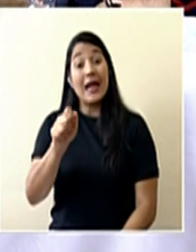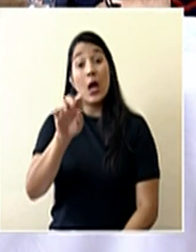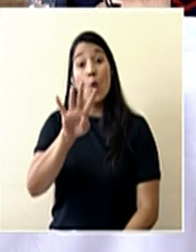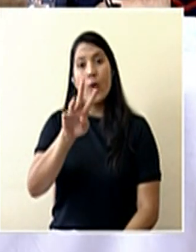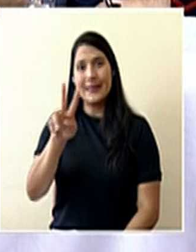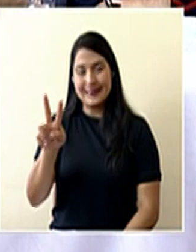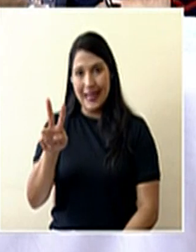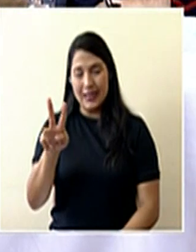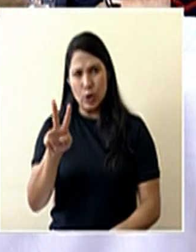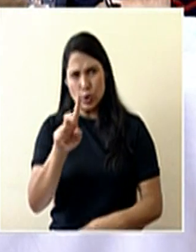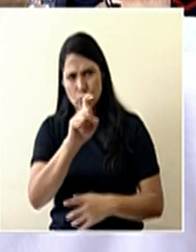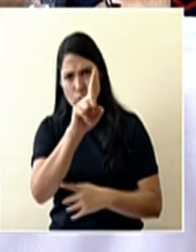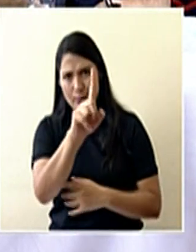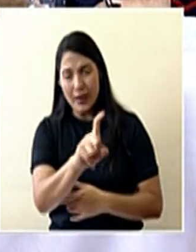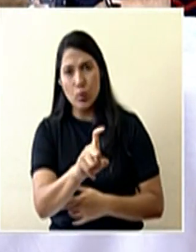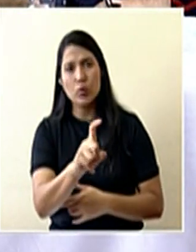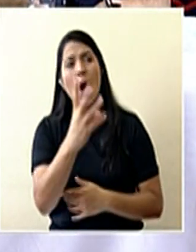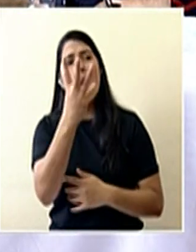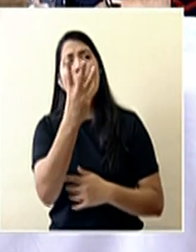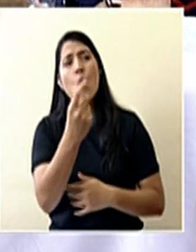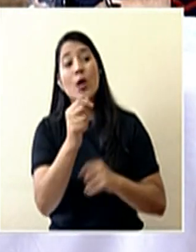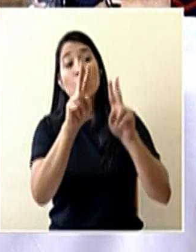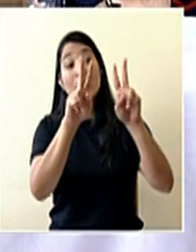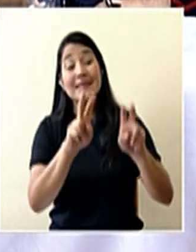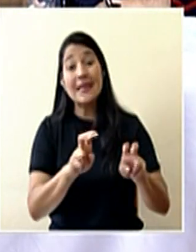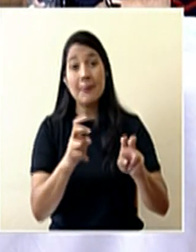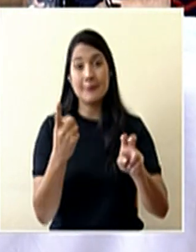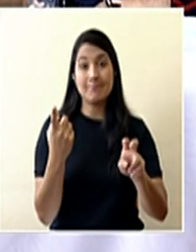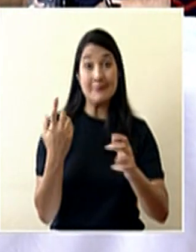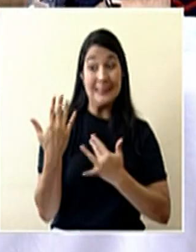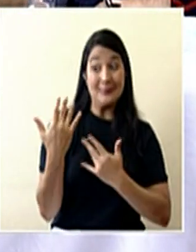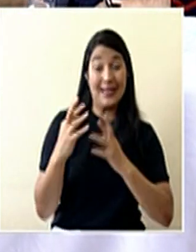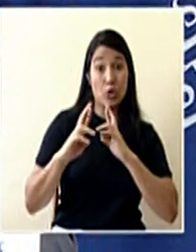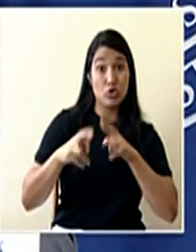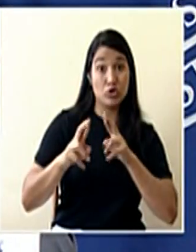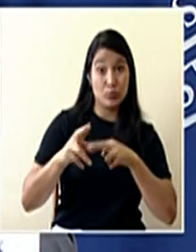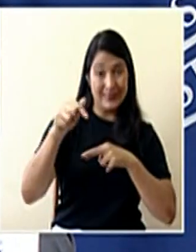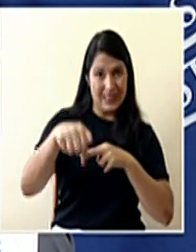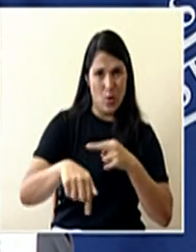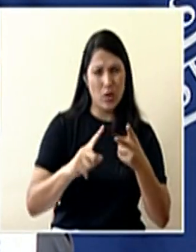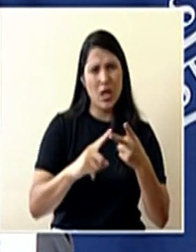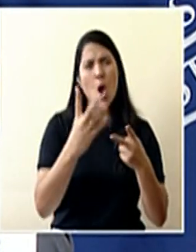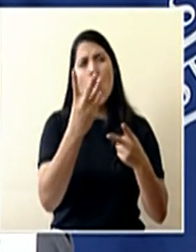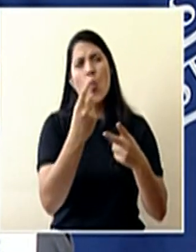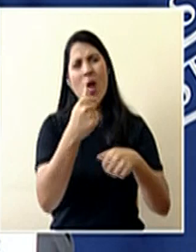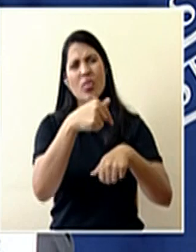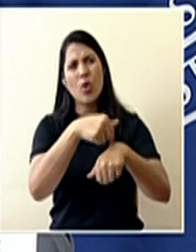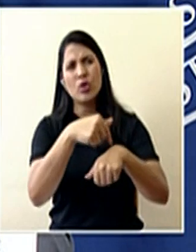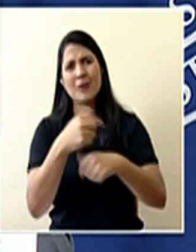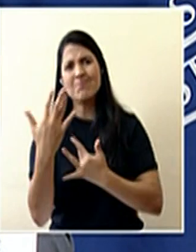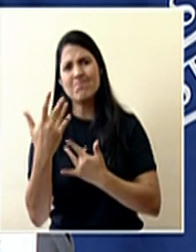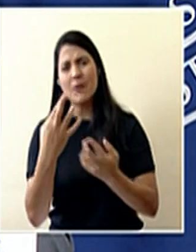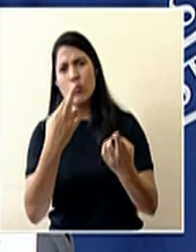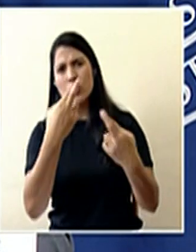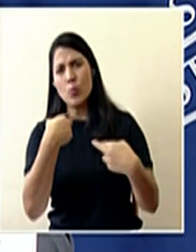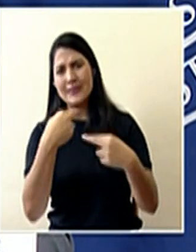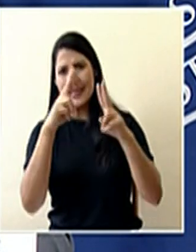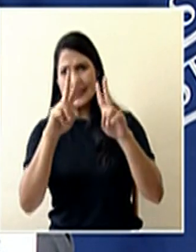la consulta al decirnos cuántas pruebas están pendientes del resultado al día de hoy y cuánto es el atraso que usualmente se tiene en esperar